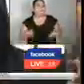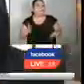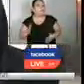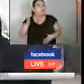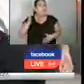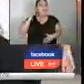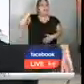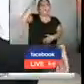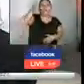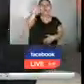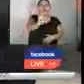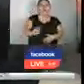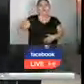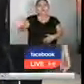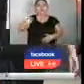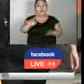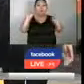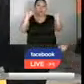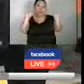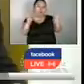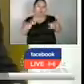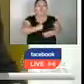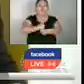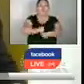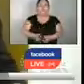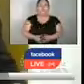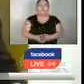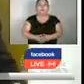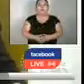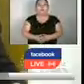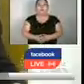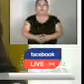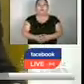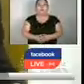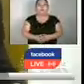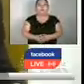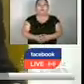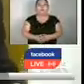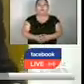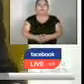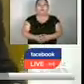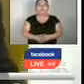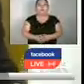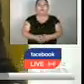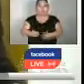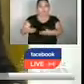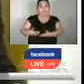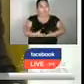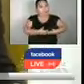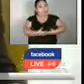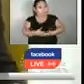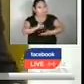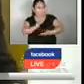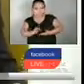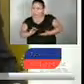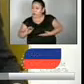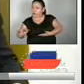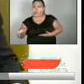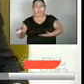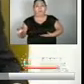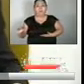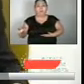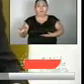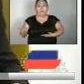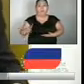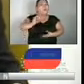país, principalmente en el área de seguridad. Apostar en los niños desde los 0 años, a